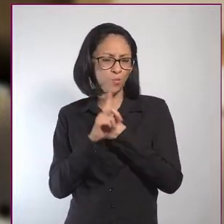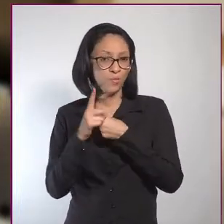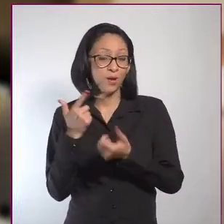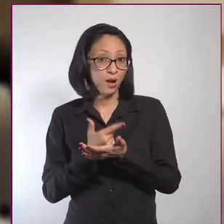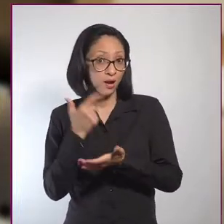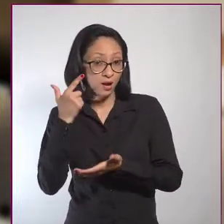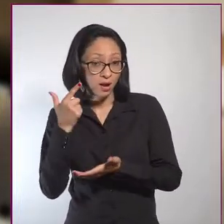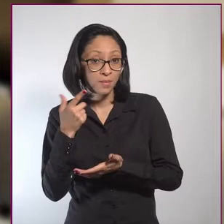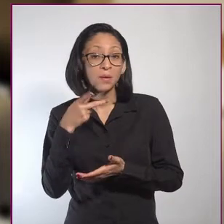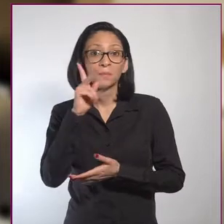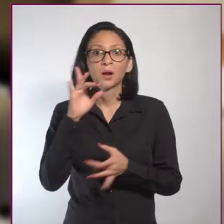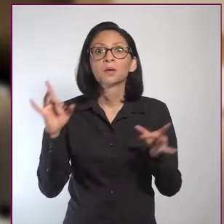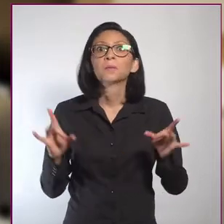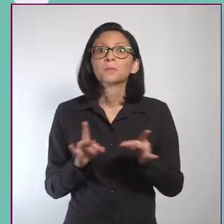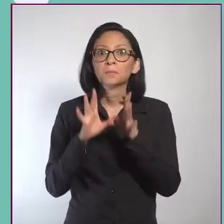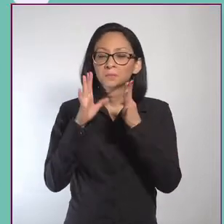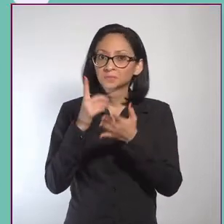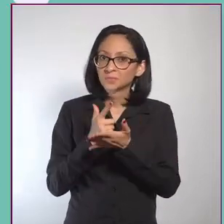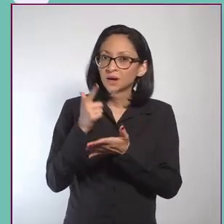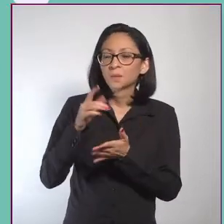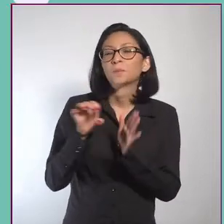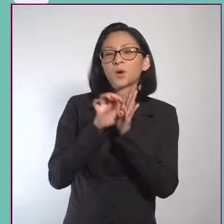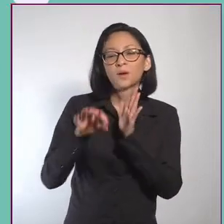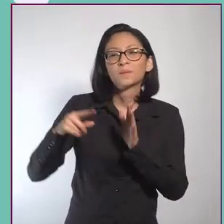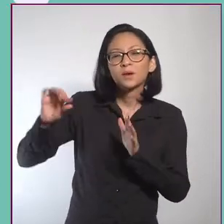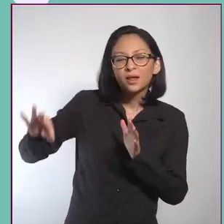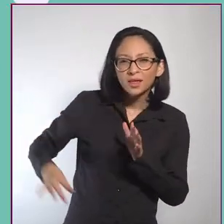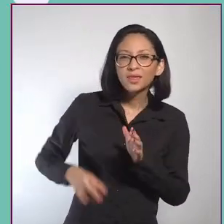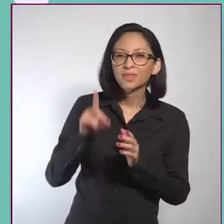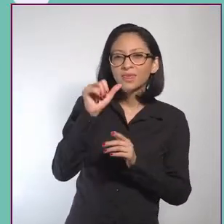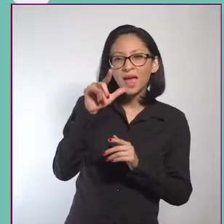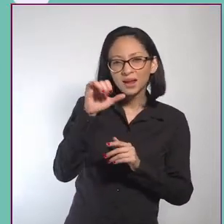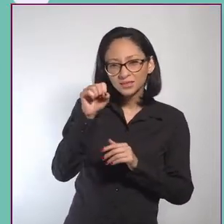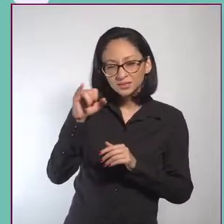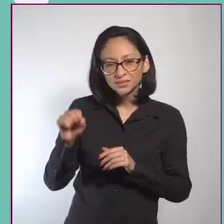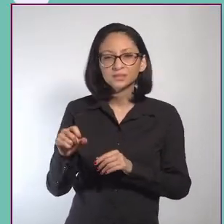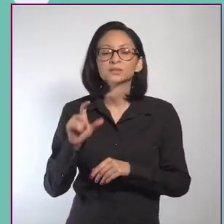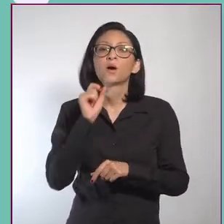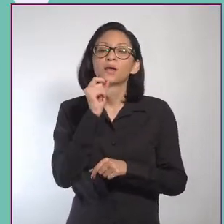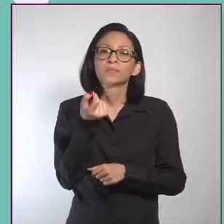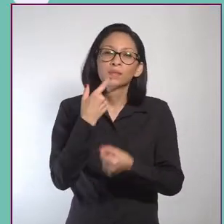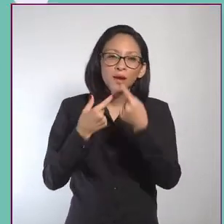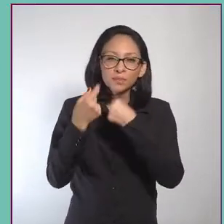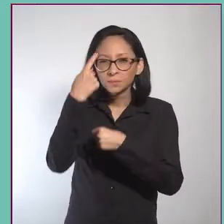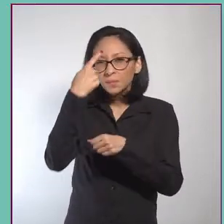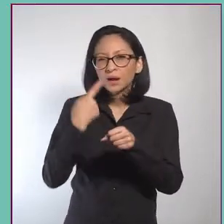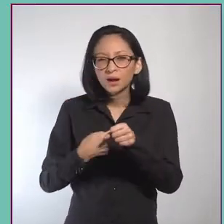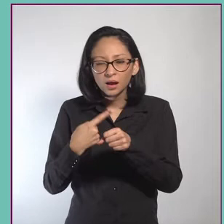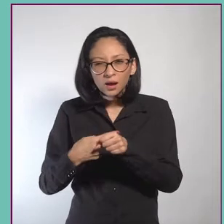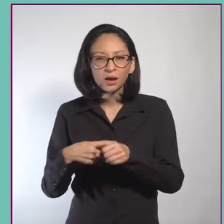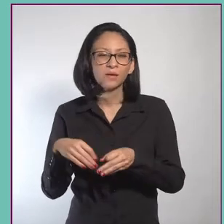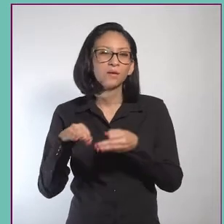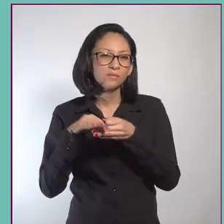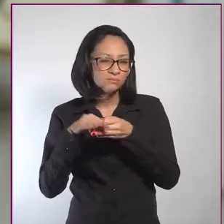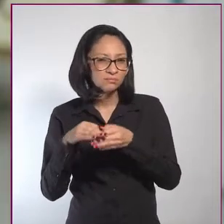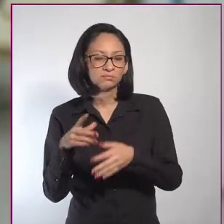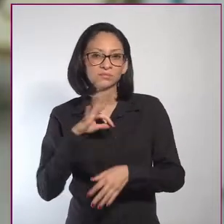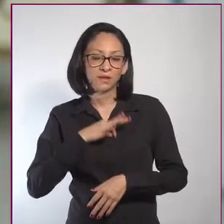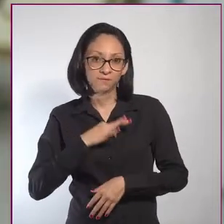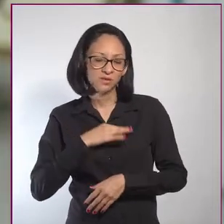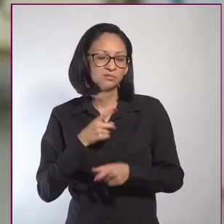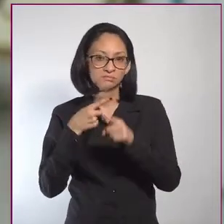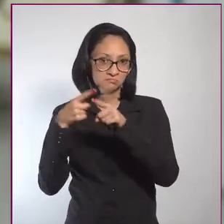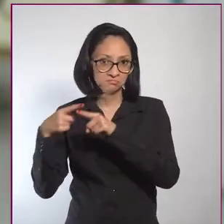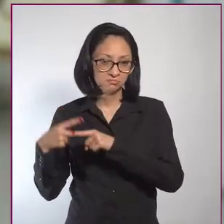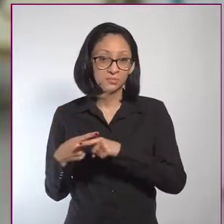necesitan tratamientos adicionales, como diálisis, cirugías oftalmológicas o tratamientos para las infecciones recurrentes en los pies.